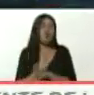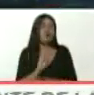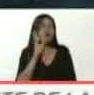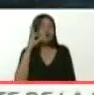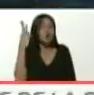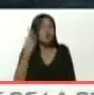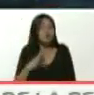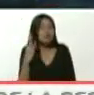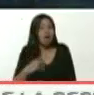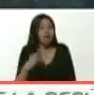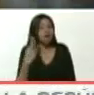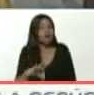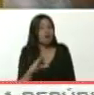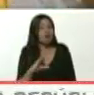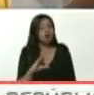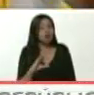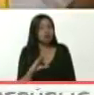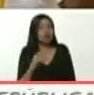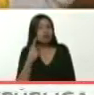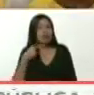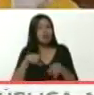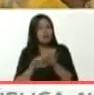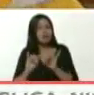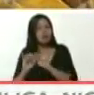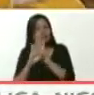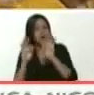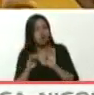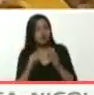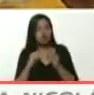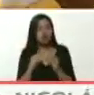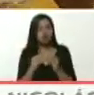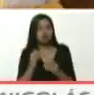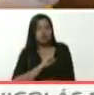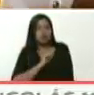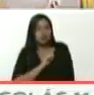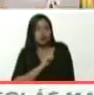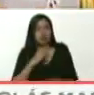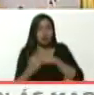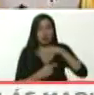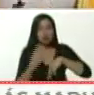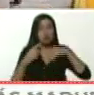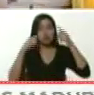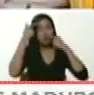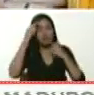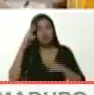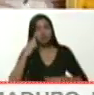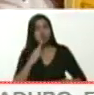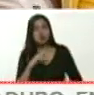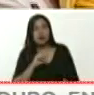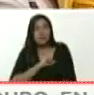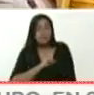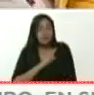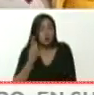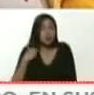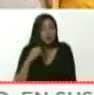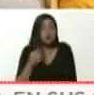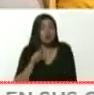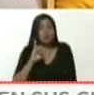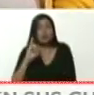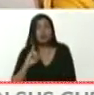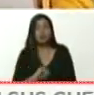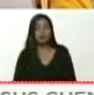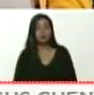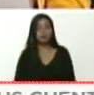Tienen terror a la revolución chavista y bolivariana. Terror. Terror a la revolución chavista y